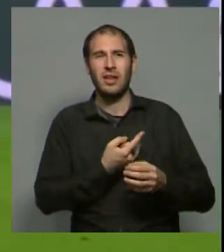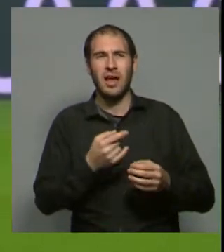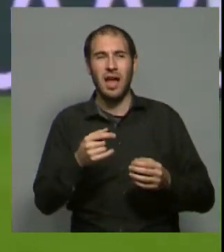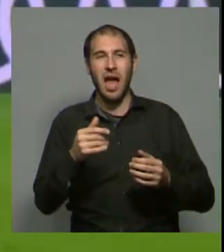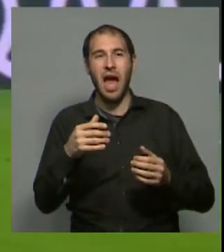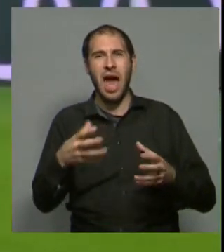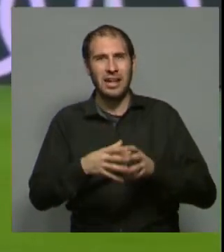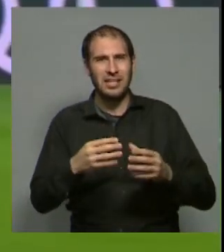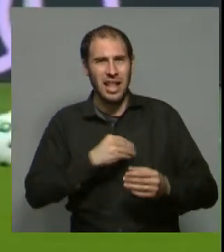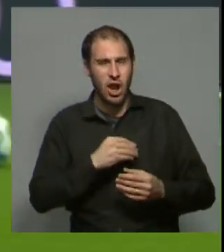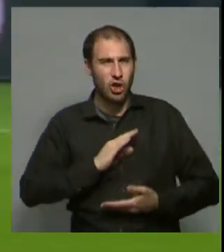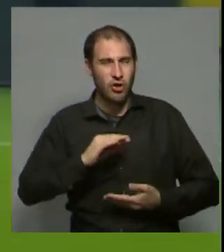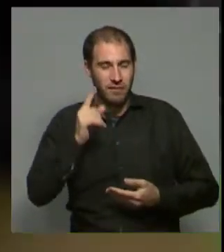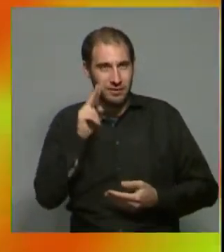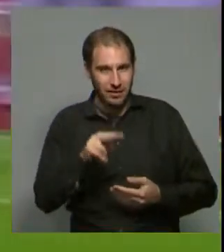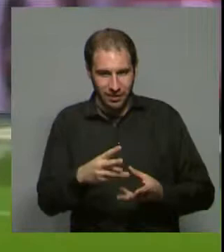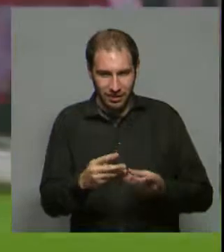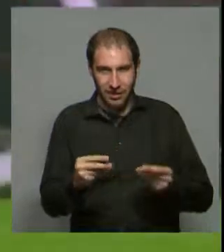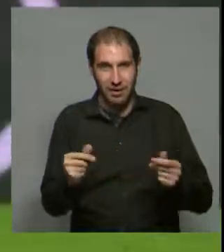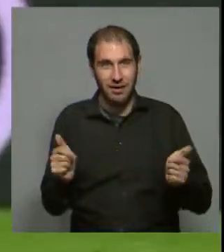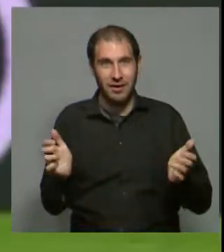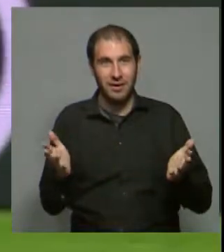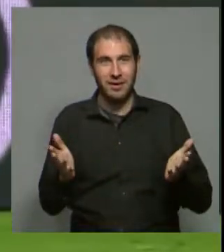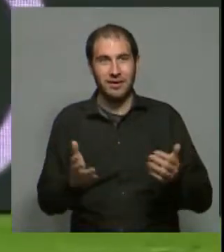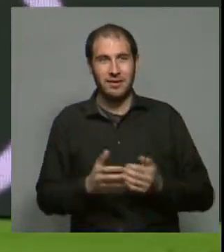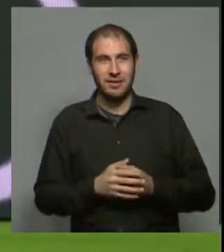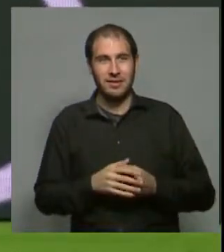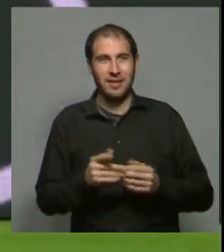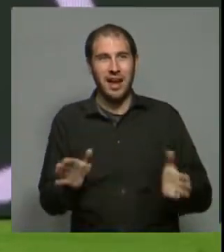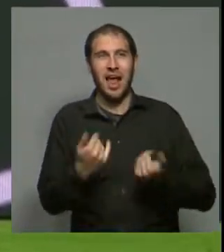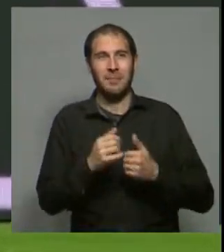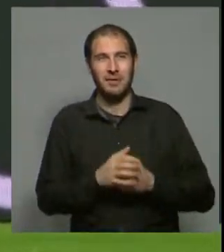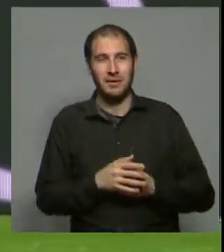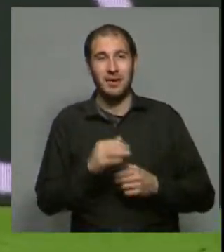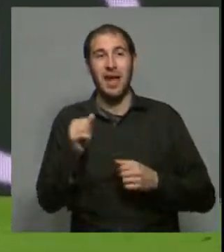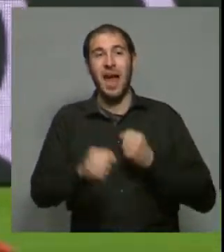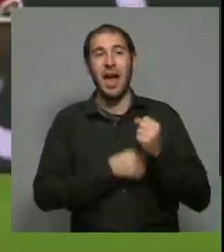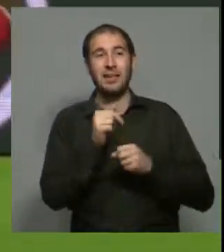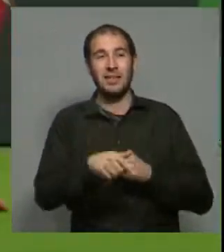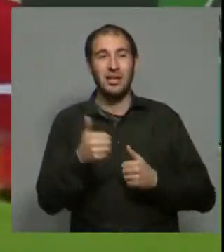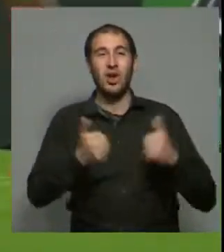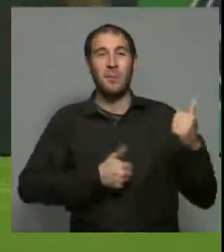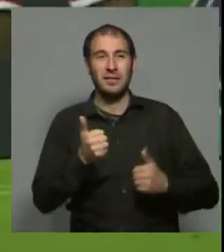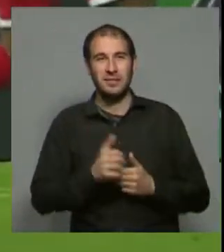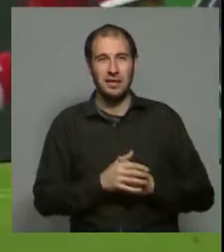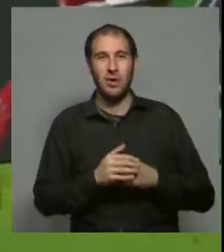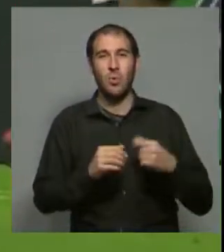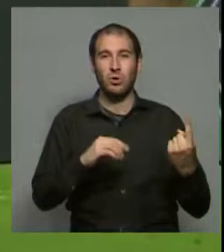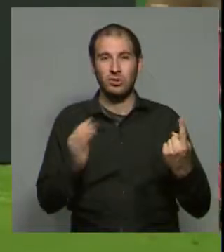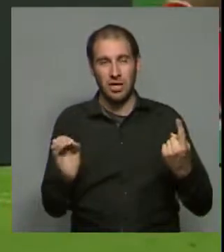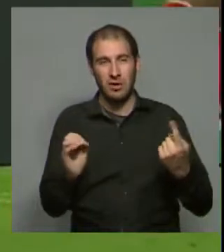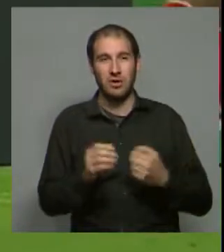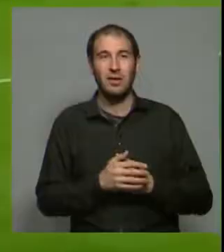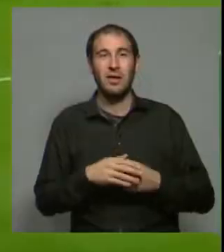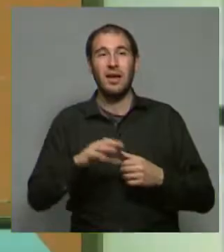dijo, tomá, no la vio, se le fue. Bueno. Reacción rápida. Y hasta ese momento iba el partido 1-0,